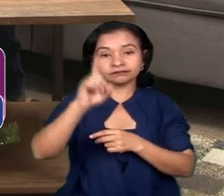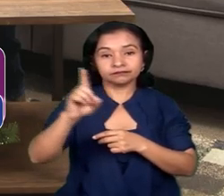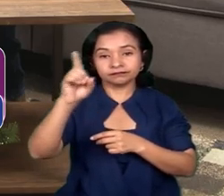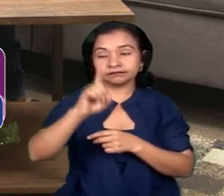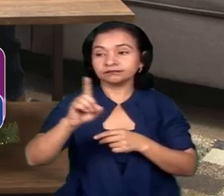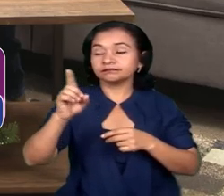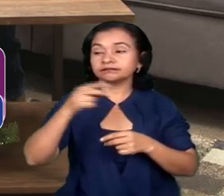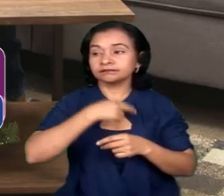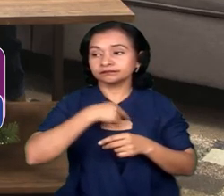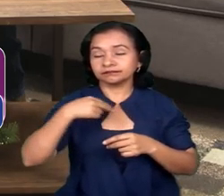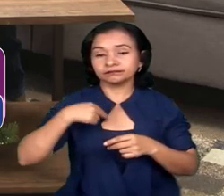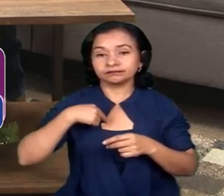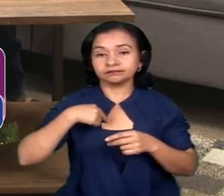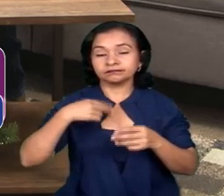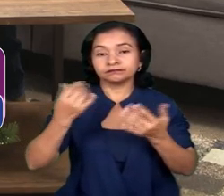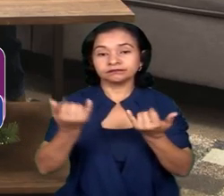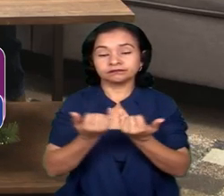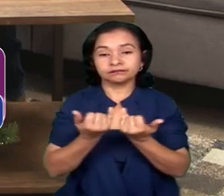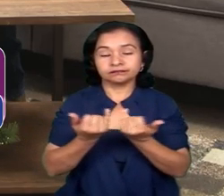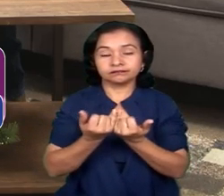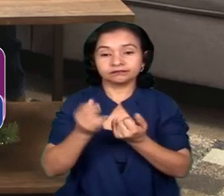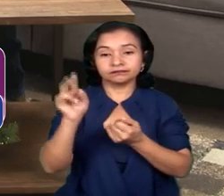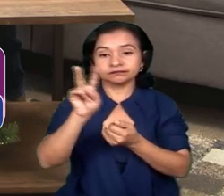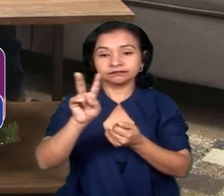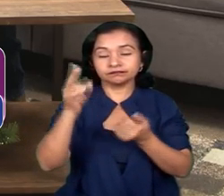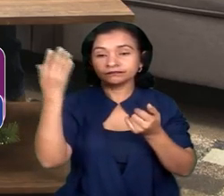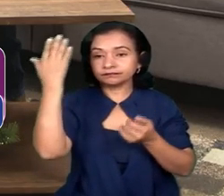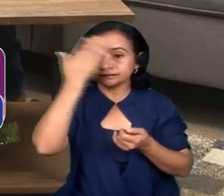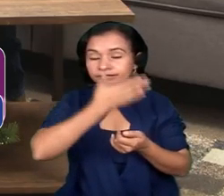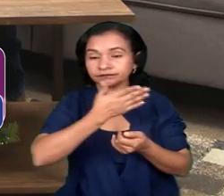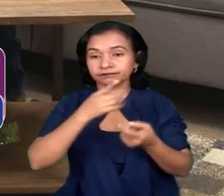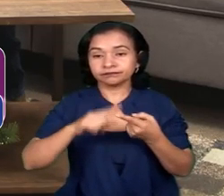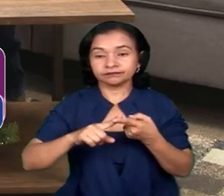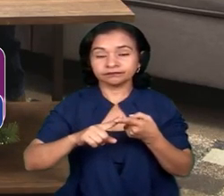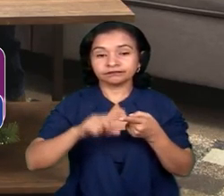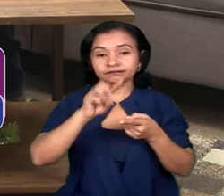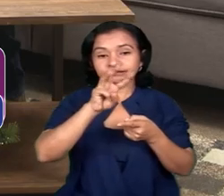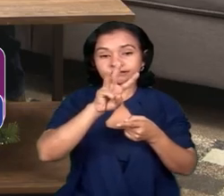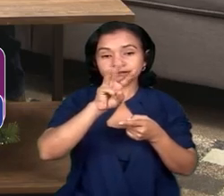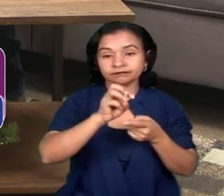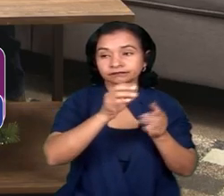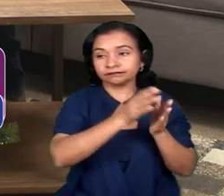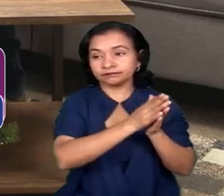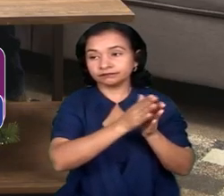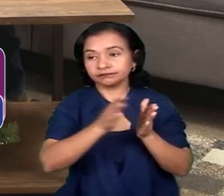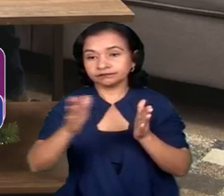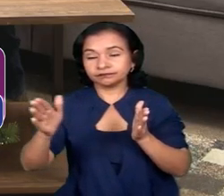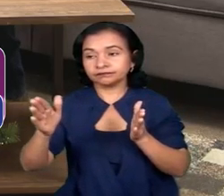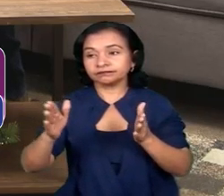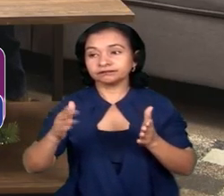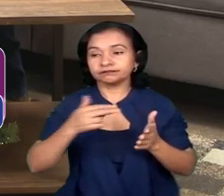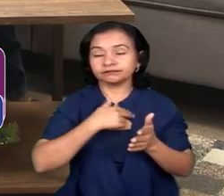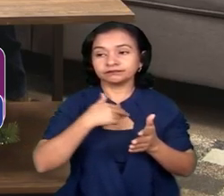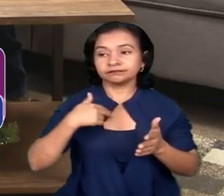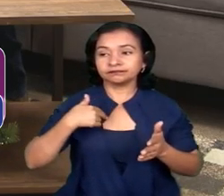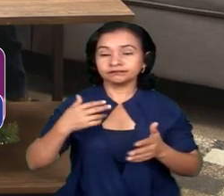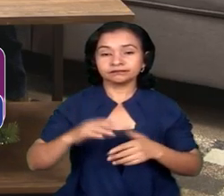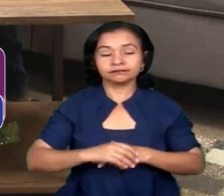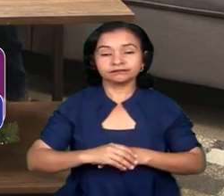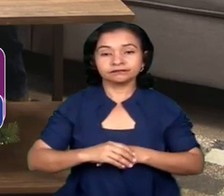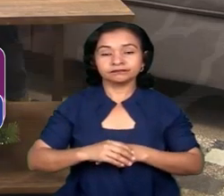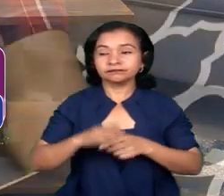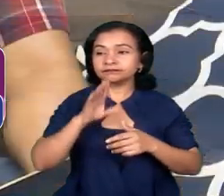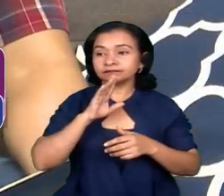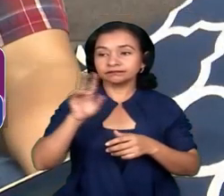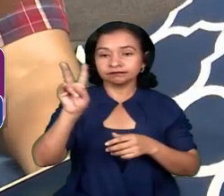vamos a estar, el Viernes Negro va a estar desde el 30... Y a propósito de eso, ahí con ese planteamiento